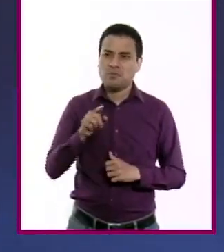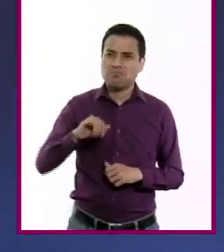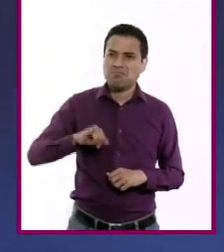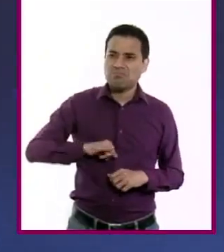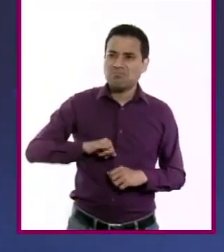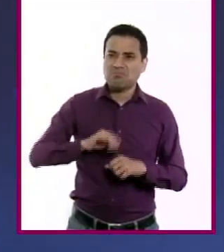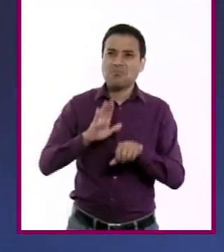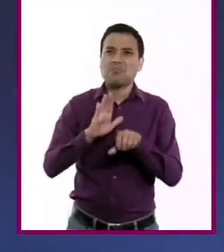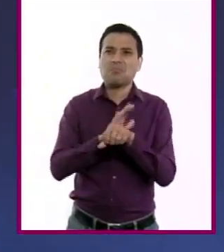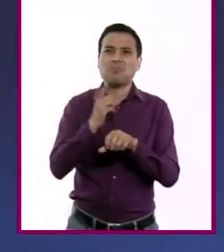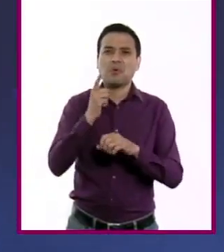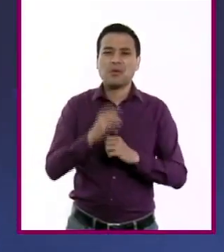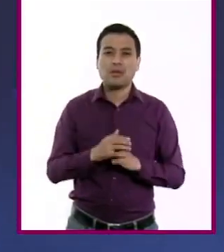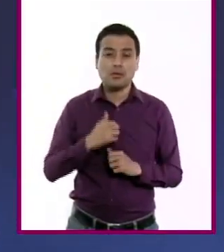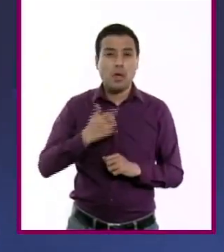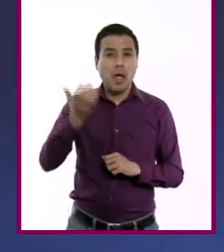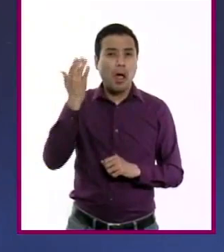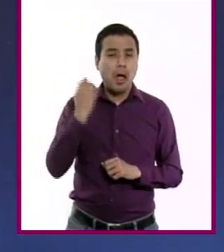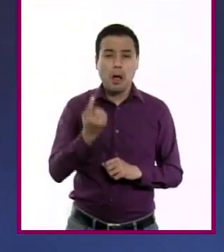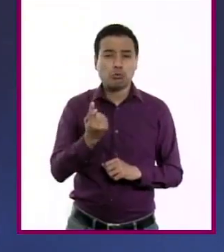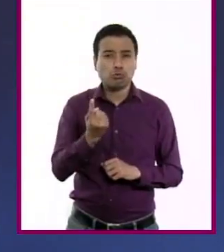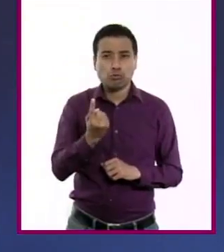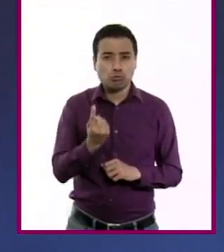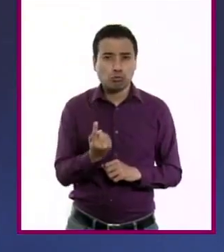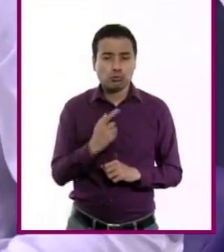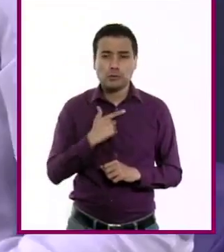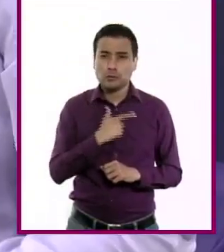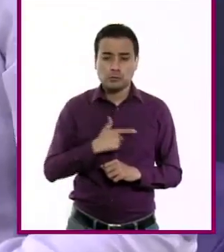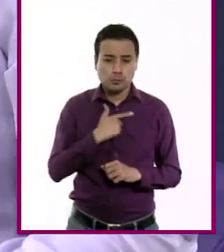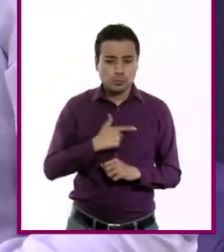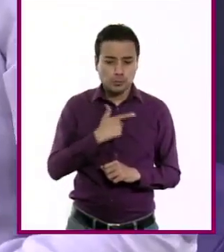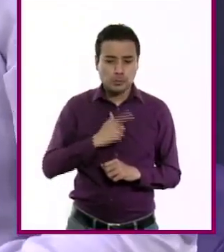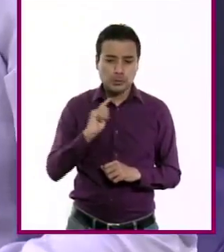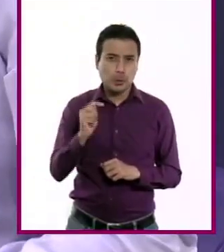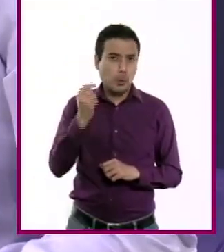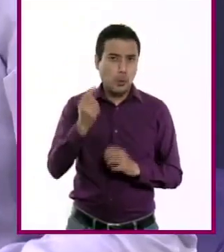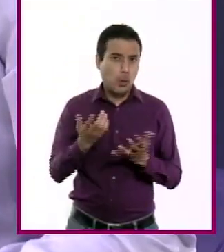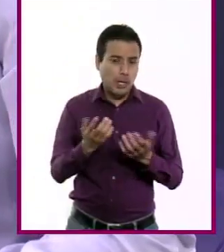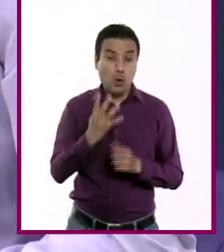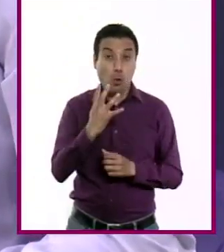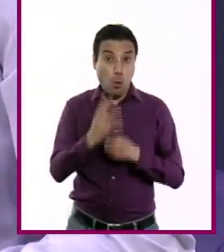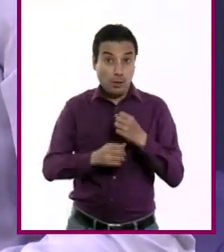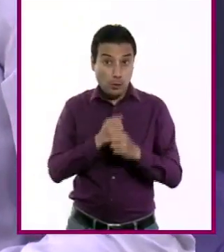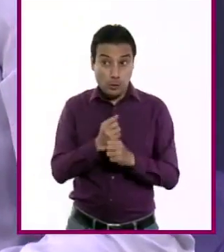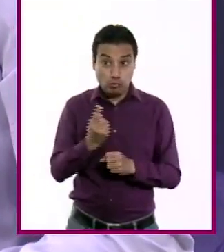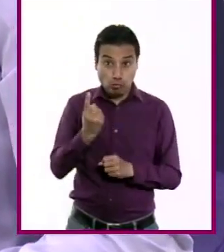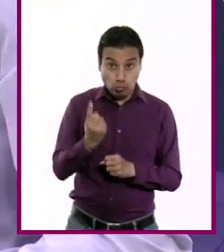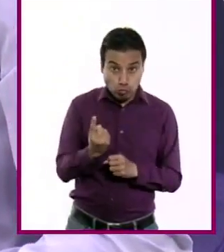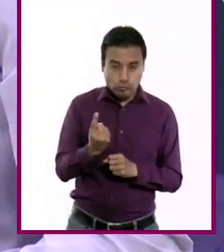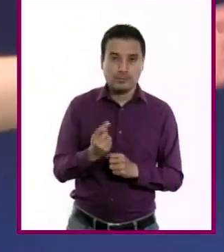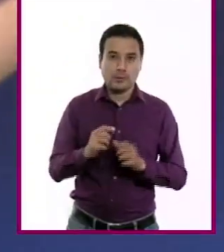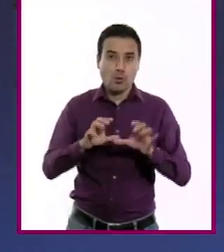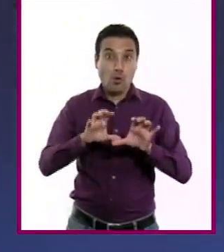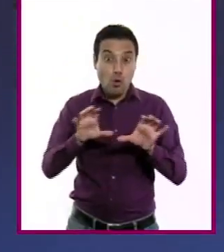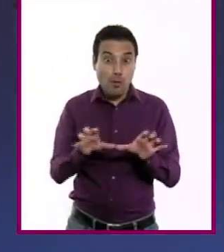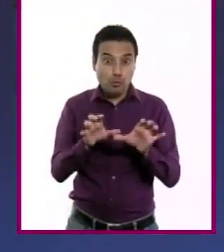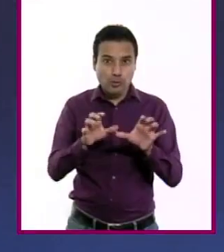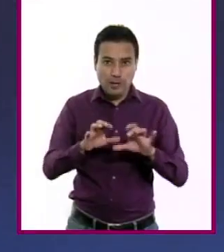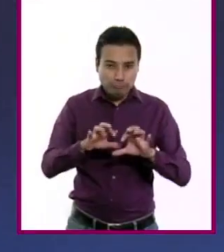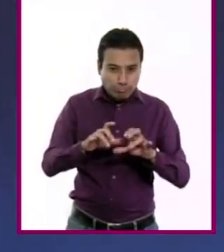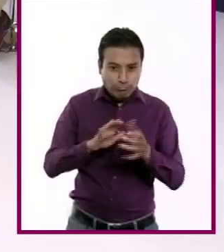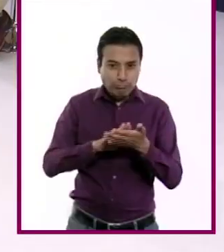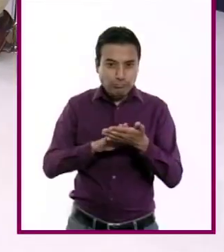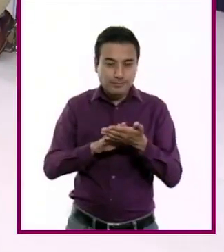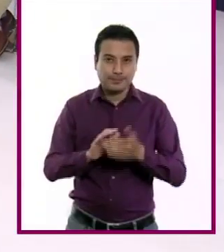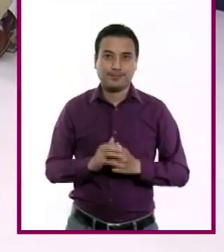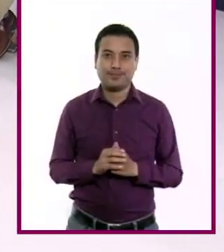eso? Desde muy chiquito siempre me llamó la tecnología y a los 4 años formateé mi primera máquina. Vámonos de este lado